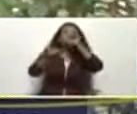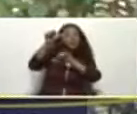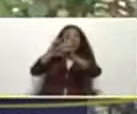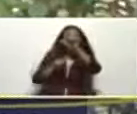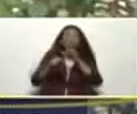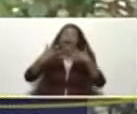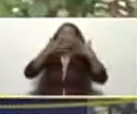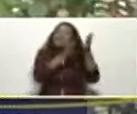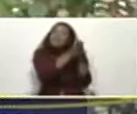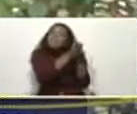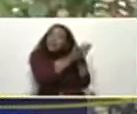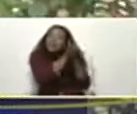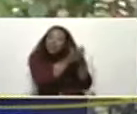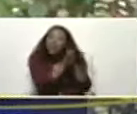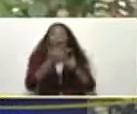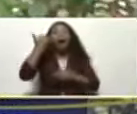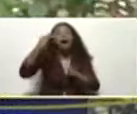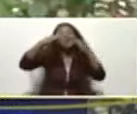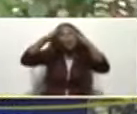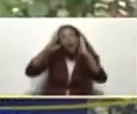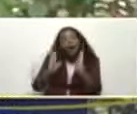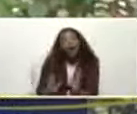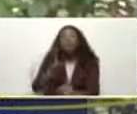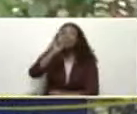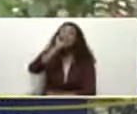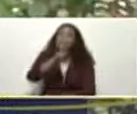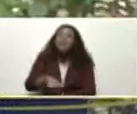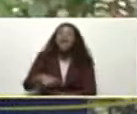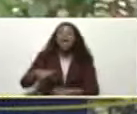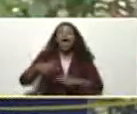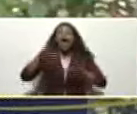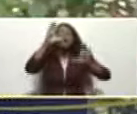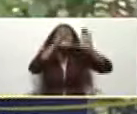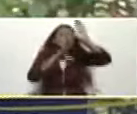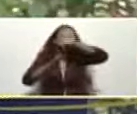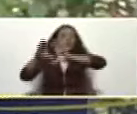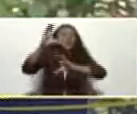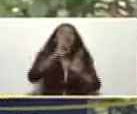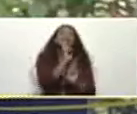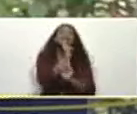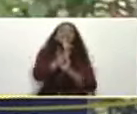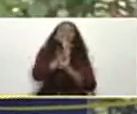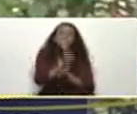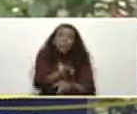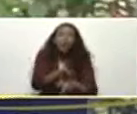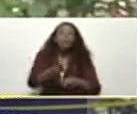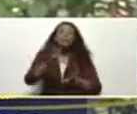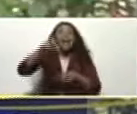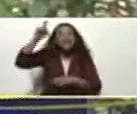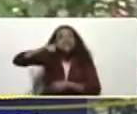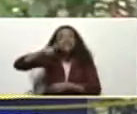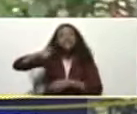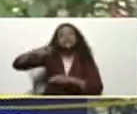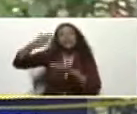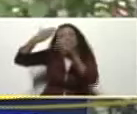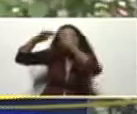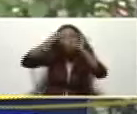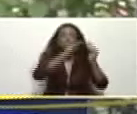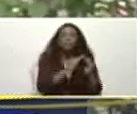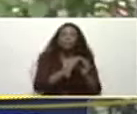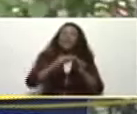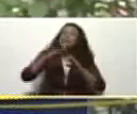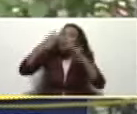hay emprendedoras, hay hogares, presidente, y hay una ciencia que responde a nuestro pueblo. Es una